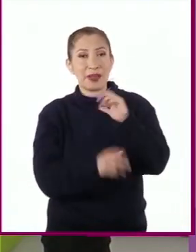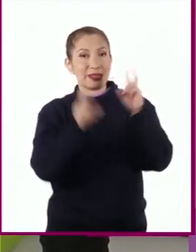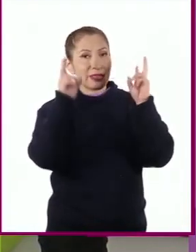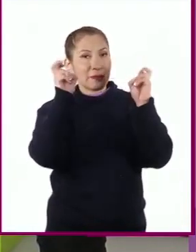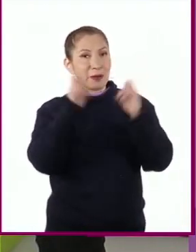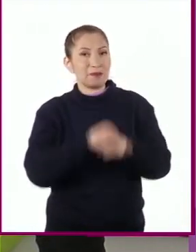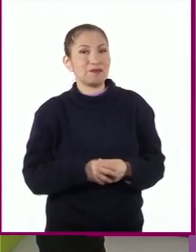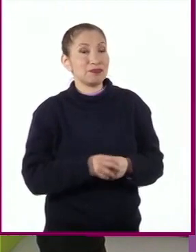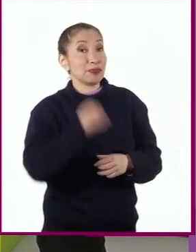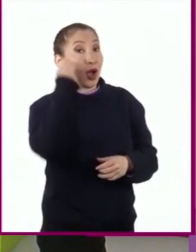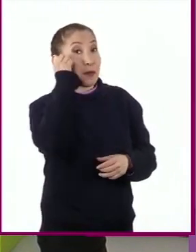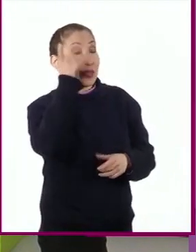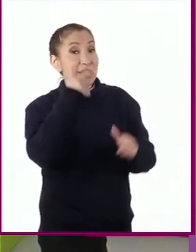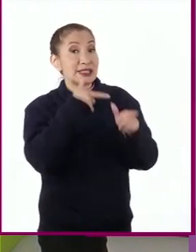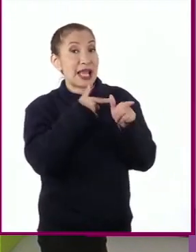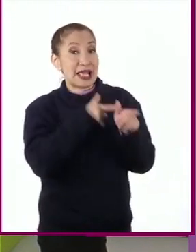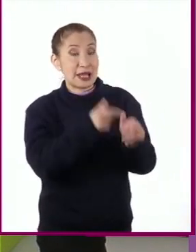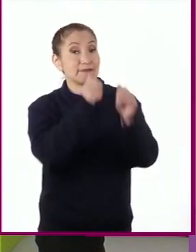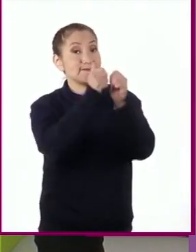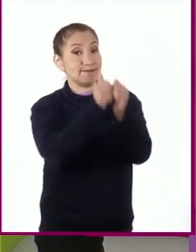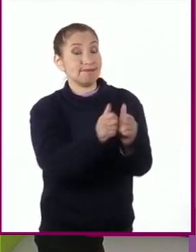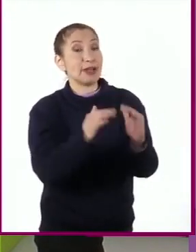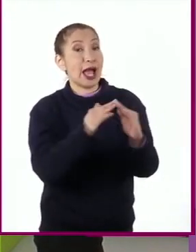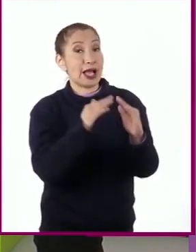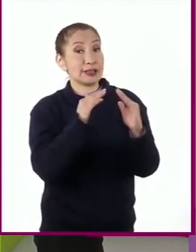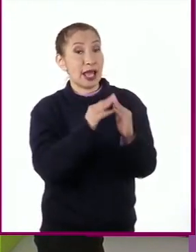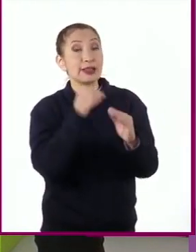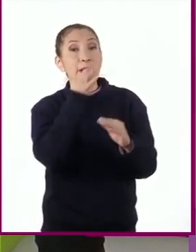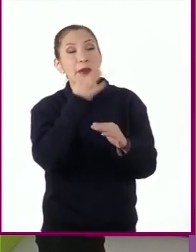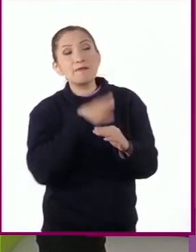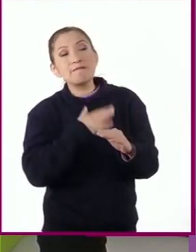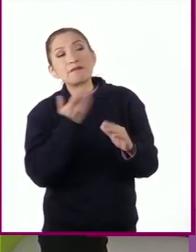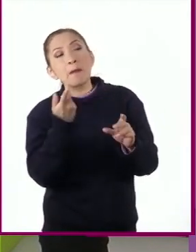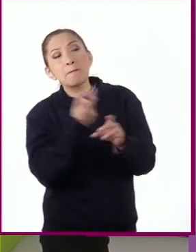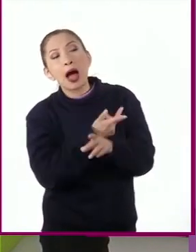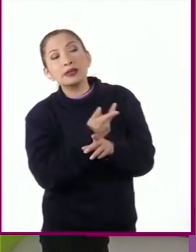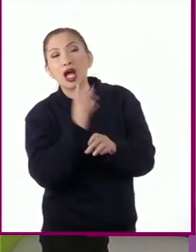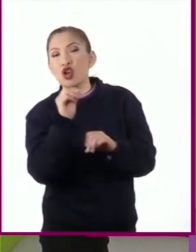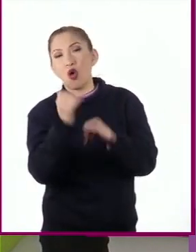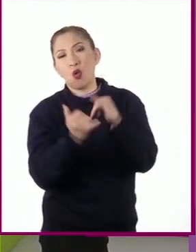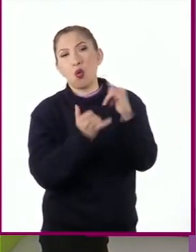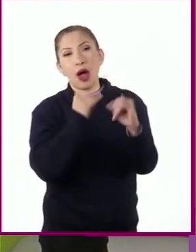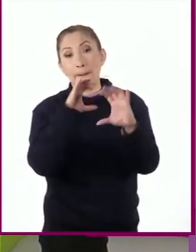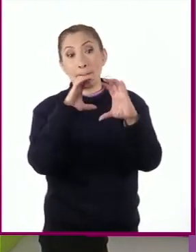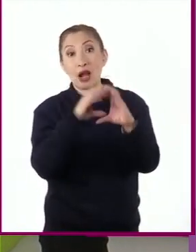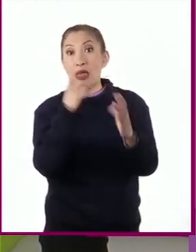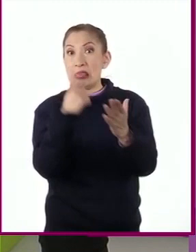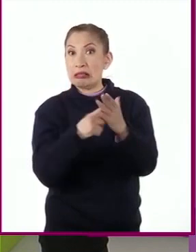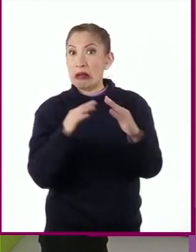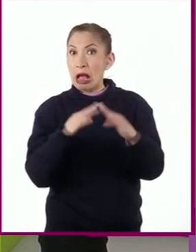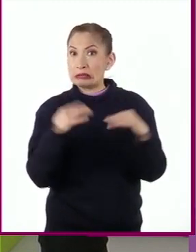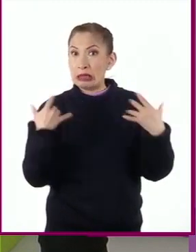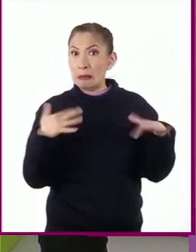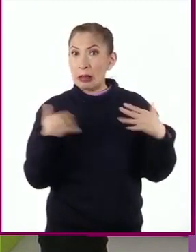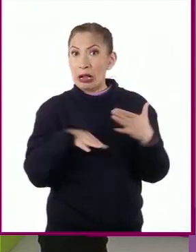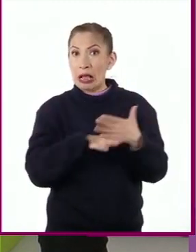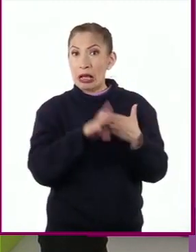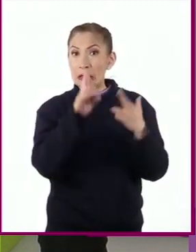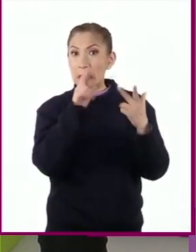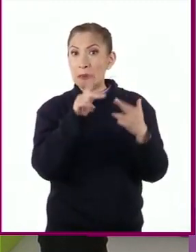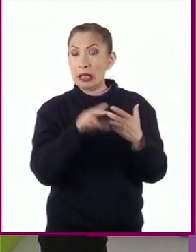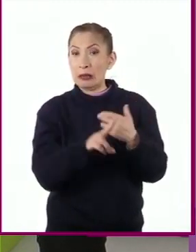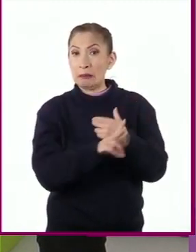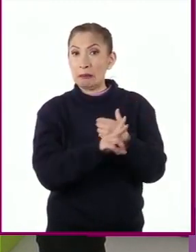tema. No olviden mantenerse en casa y estar informados y no jugar con la pelota dentro de casa para no